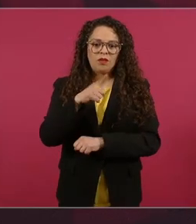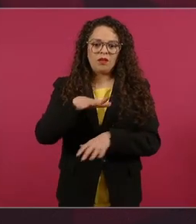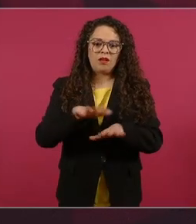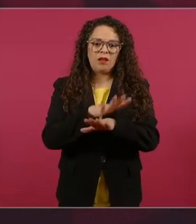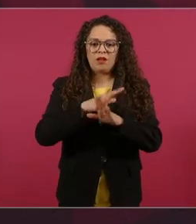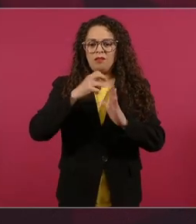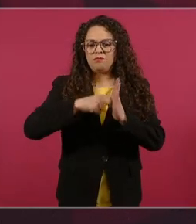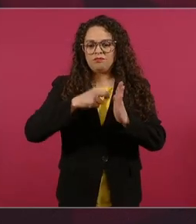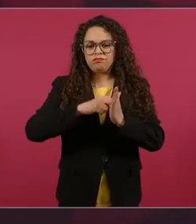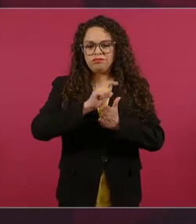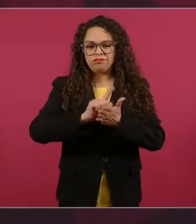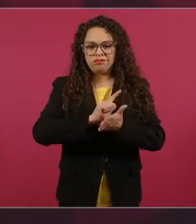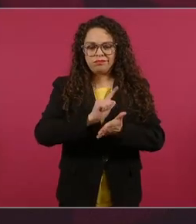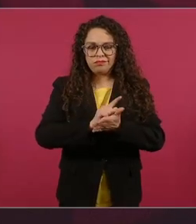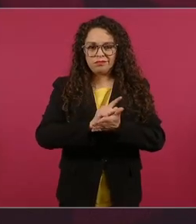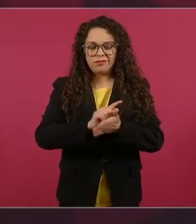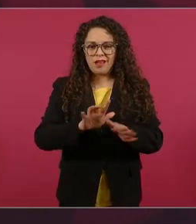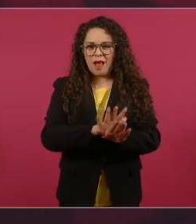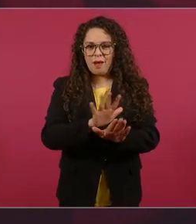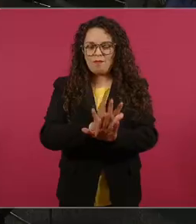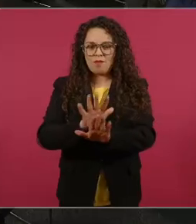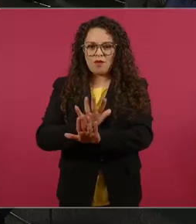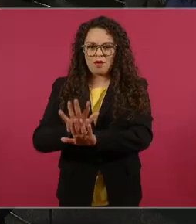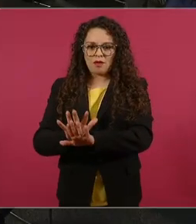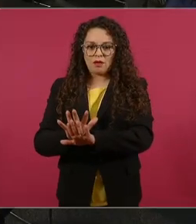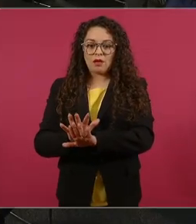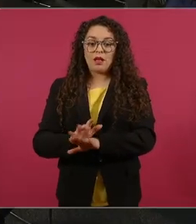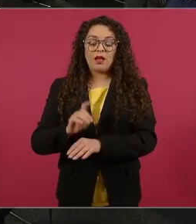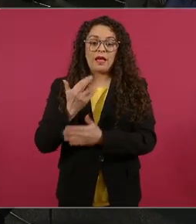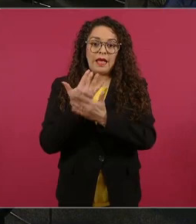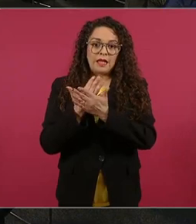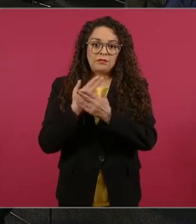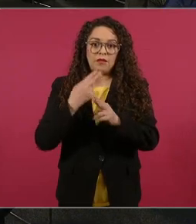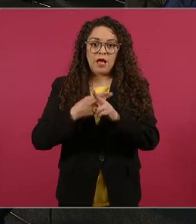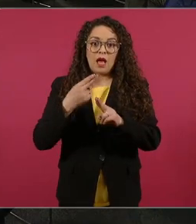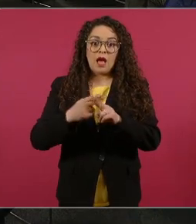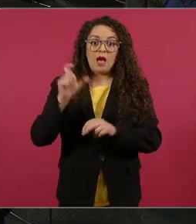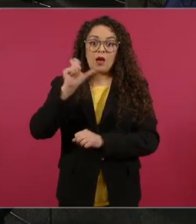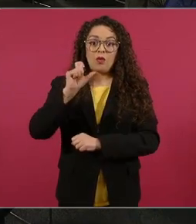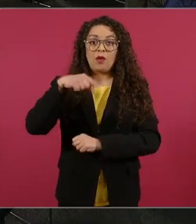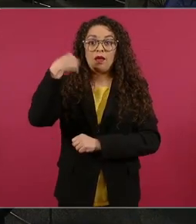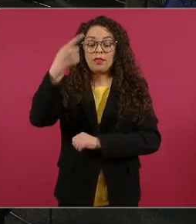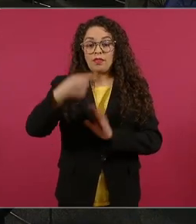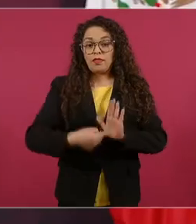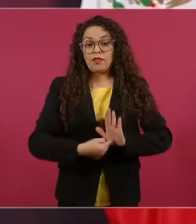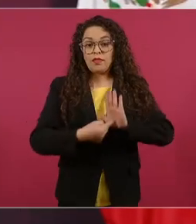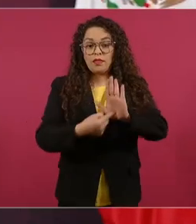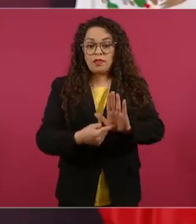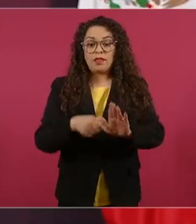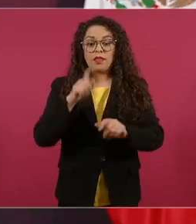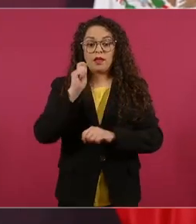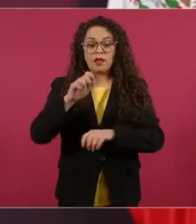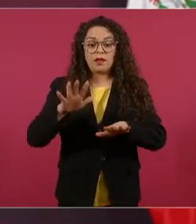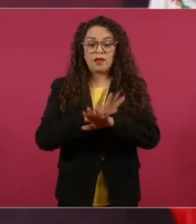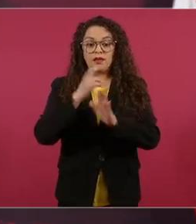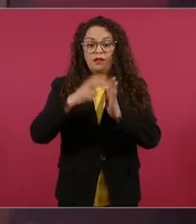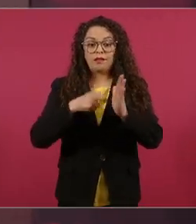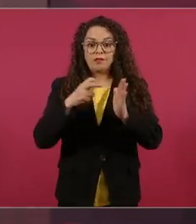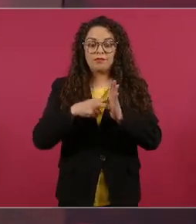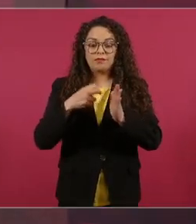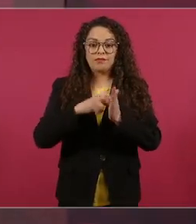tiene que venir cuando se exponga lo de la reforma de los